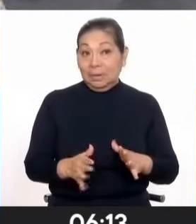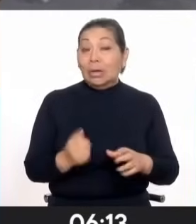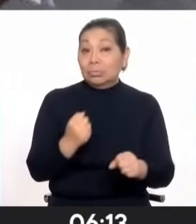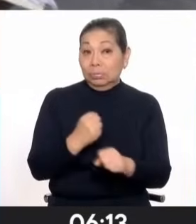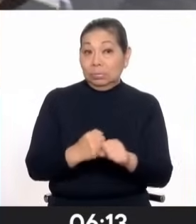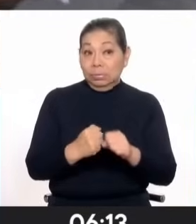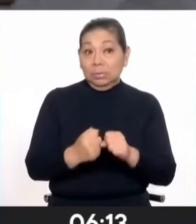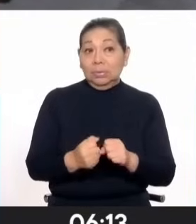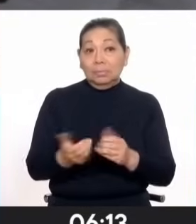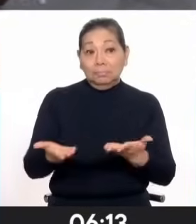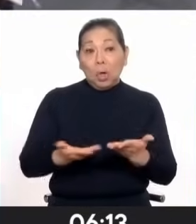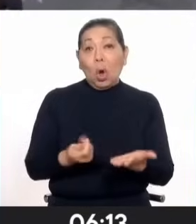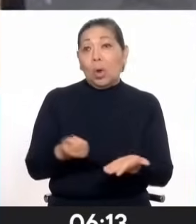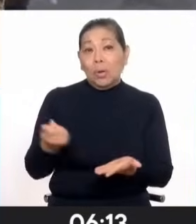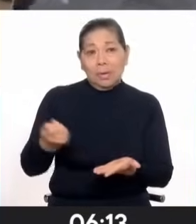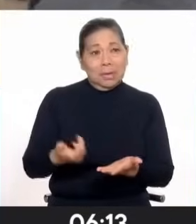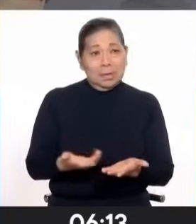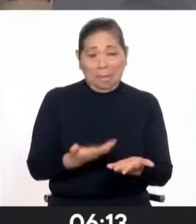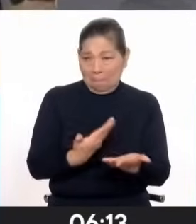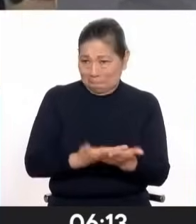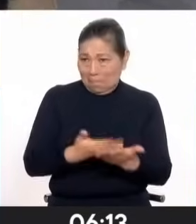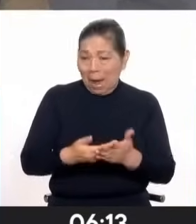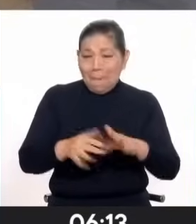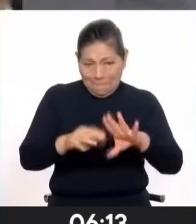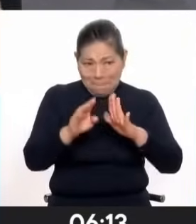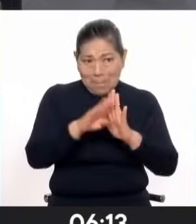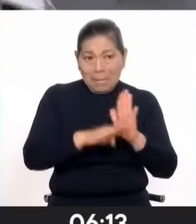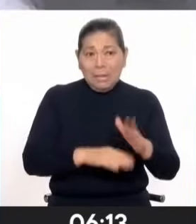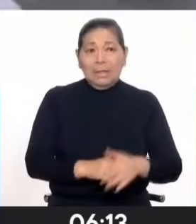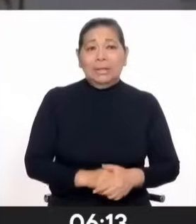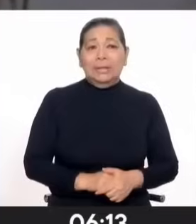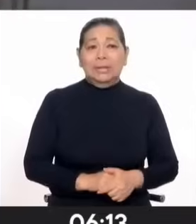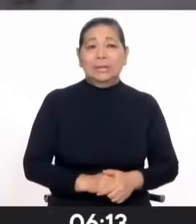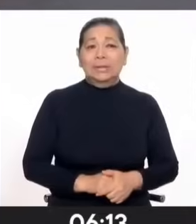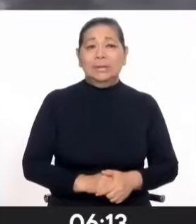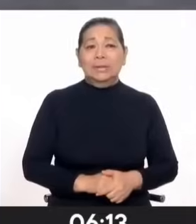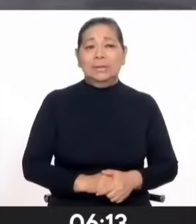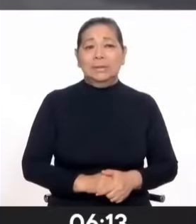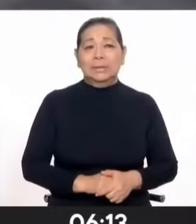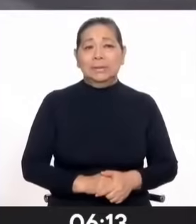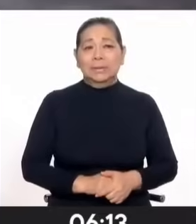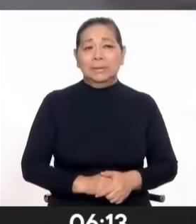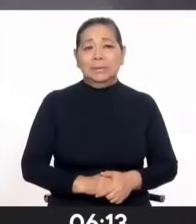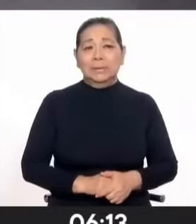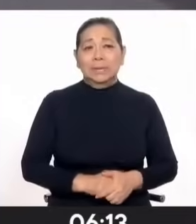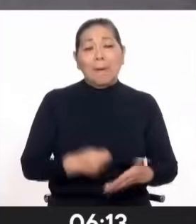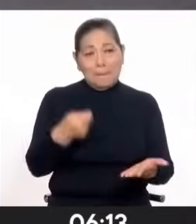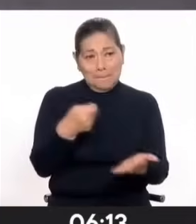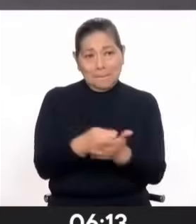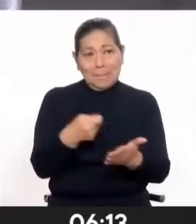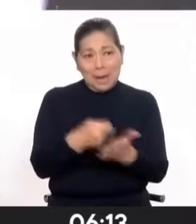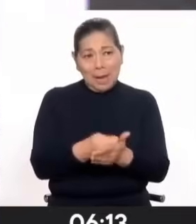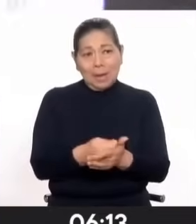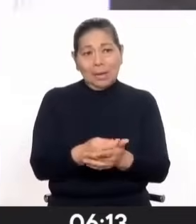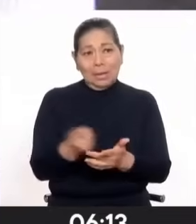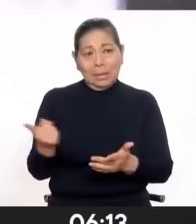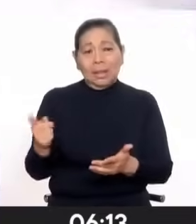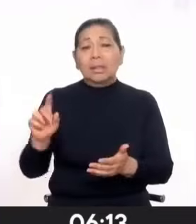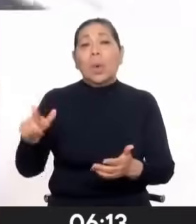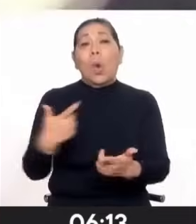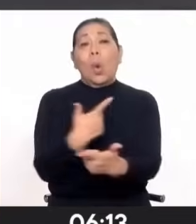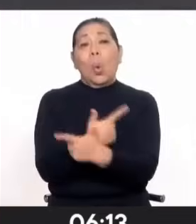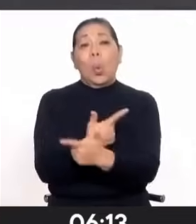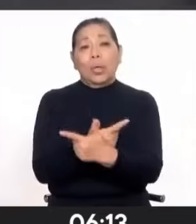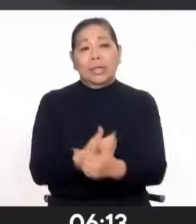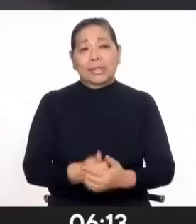elaborando, nos han venido cobrando. Nosotros tenemos autovalúo que hemos pagado. Muéstrenos lo que tiene, estos son pagos. Esos pagos que hacíamos al San Juan de Lurigancho,